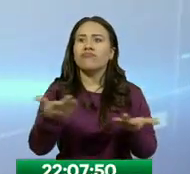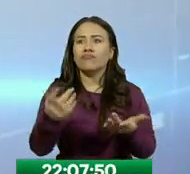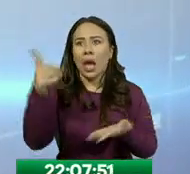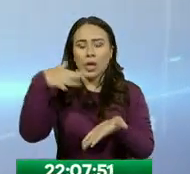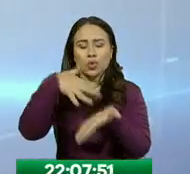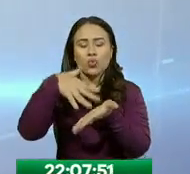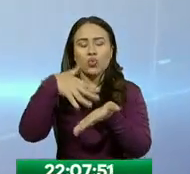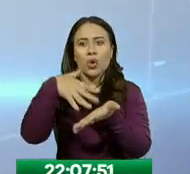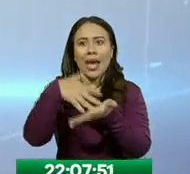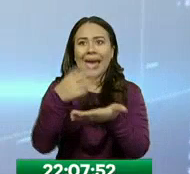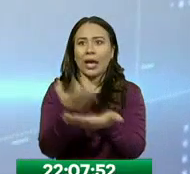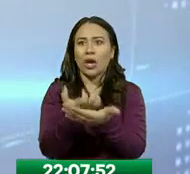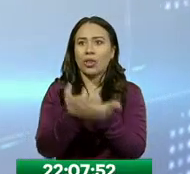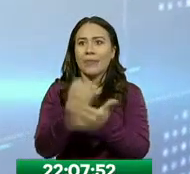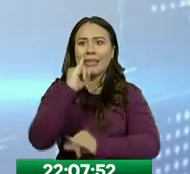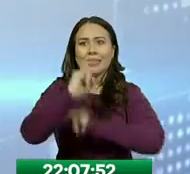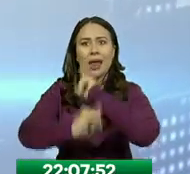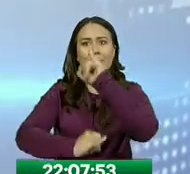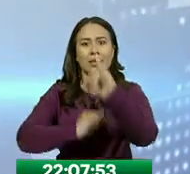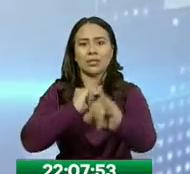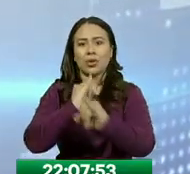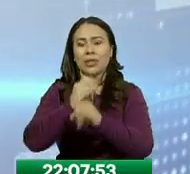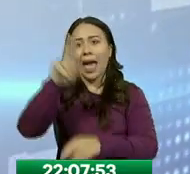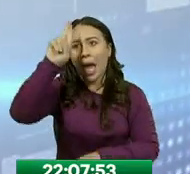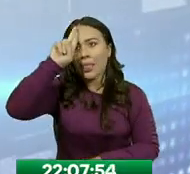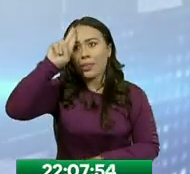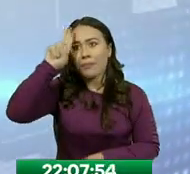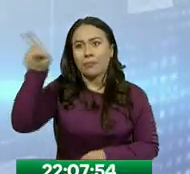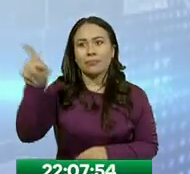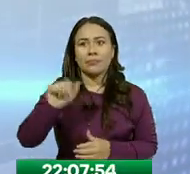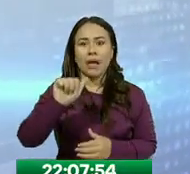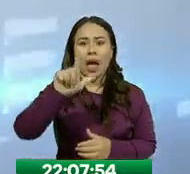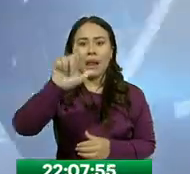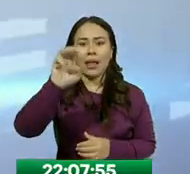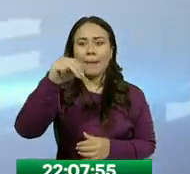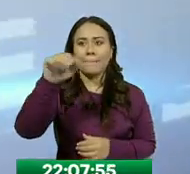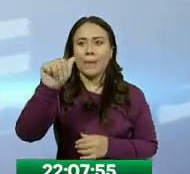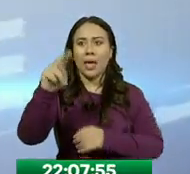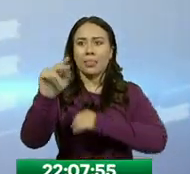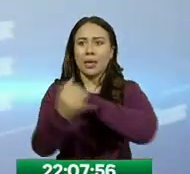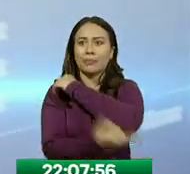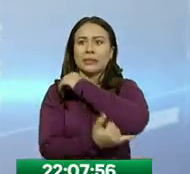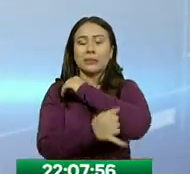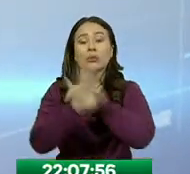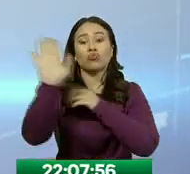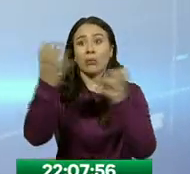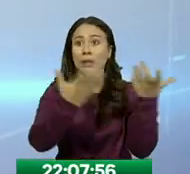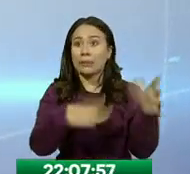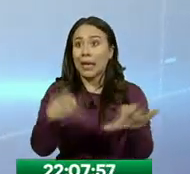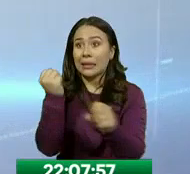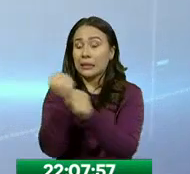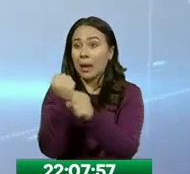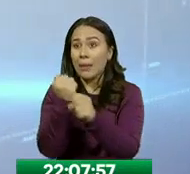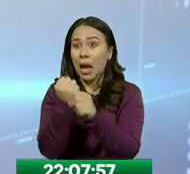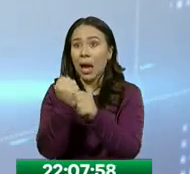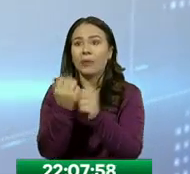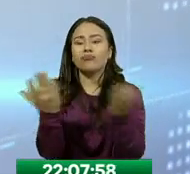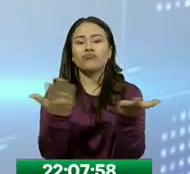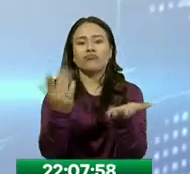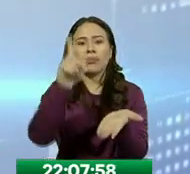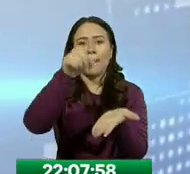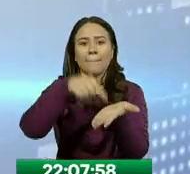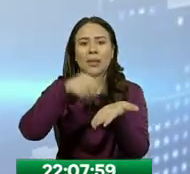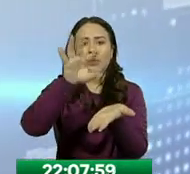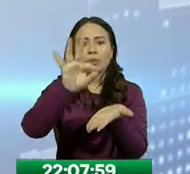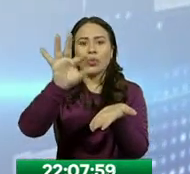Universidad Internacional Schiller Campus de Hellenberg, en Alemania. Dentro de sus actividades laborales, en